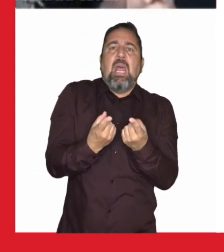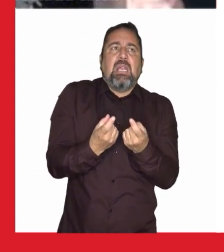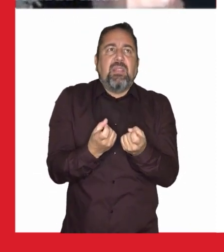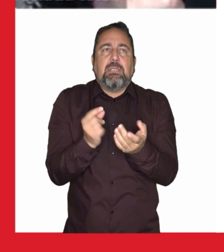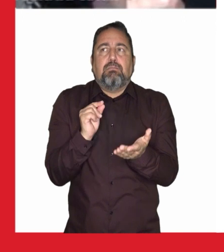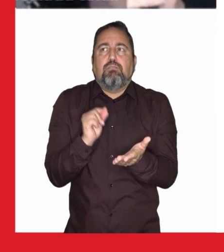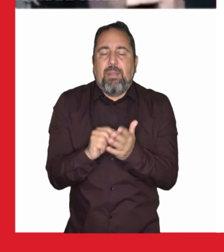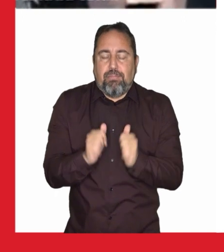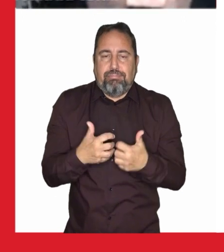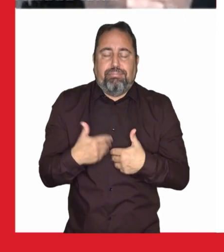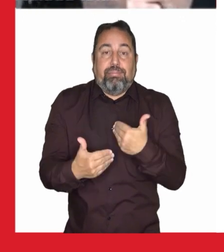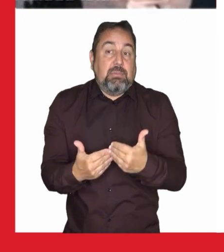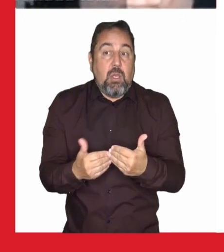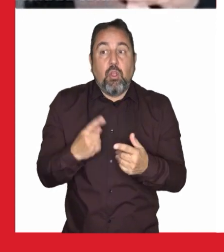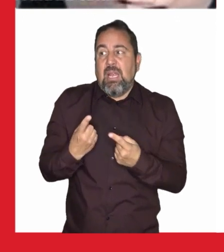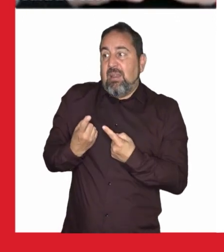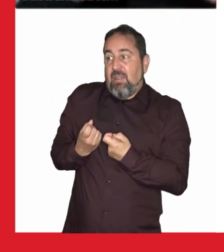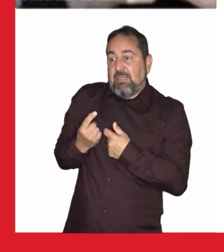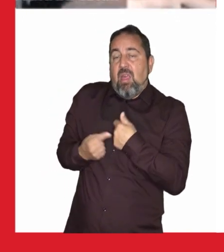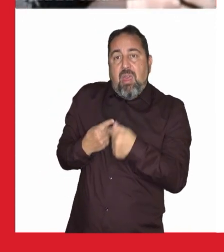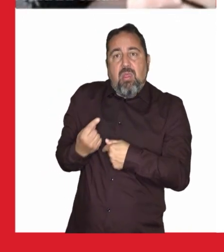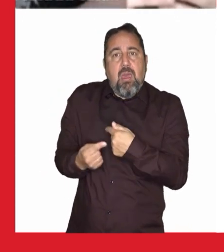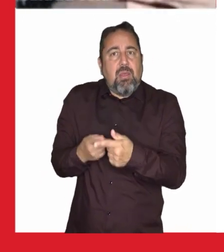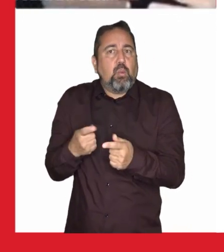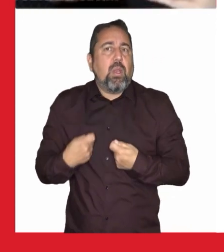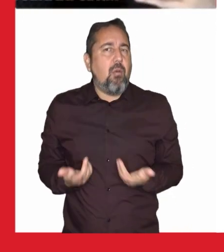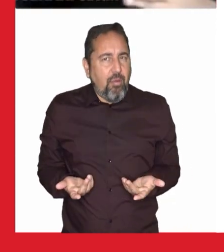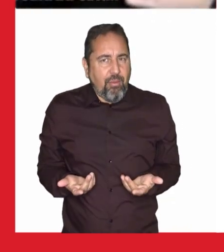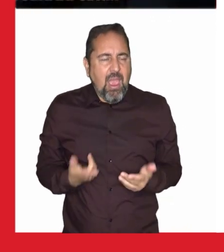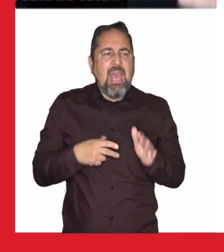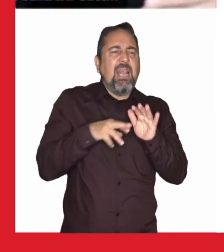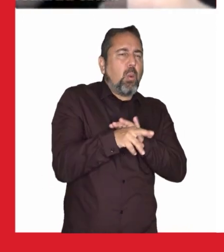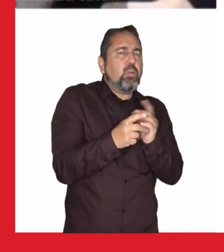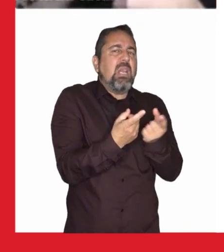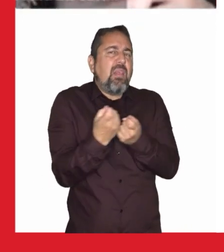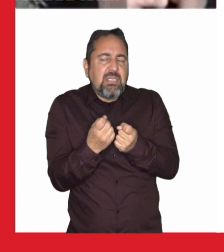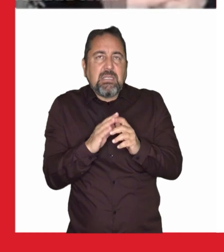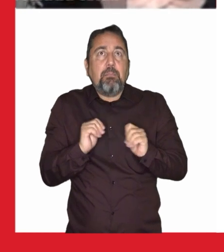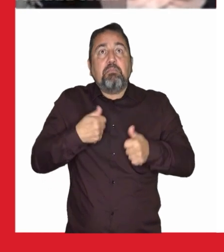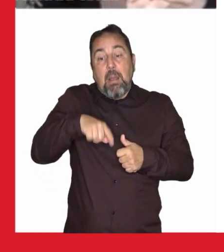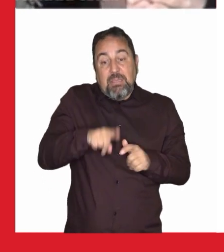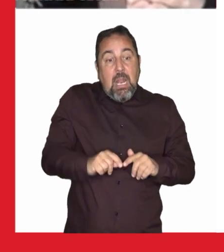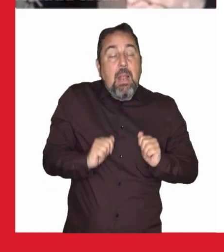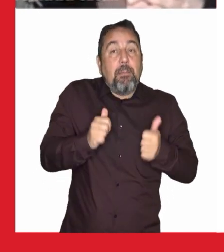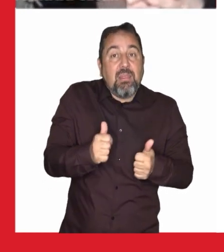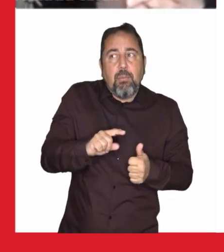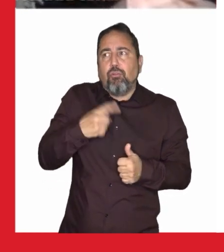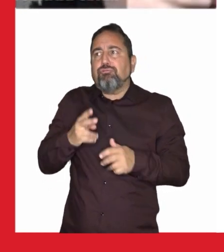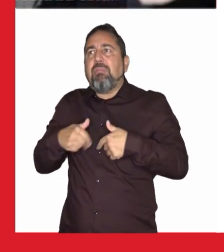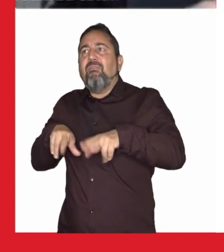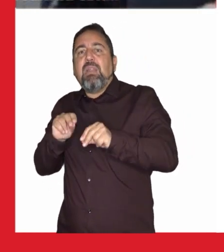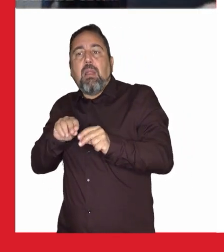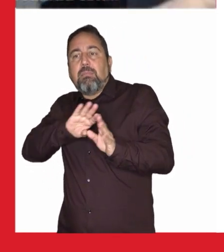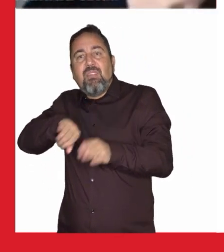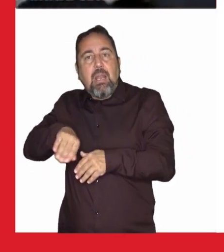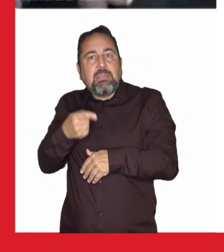¿Sí? Hay recursos que vas a necesitar en el momento de arranque y recursos que vas a necesitar en el día a día de tu negocio. Hay recursos que vas a necesitar